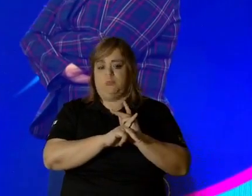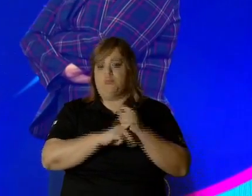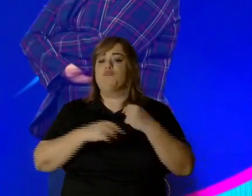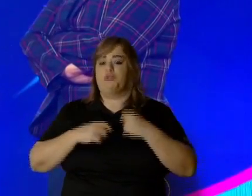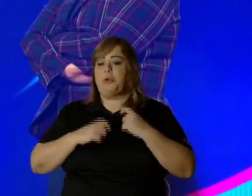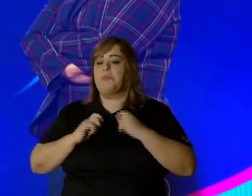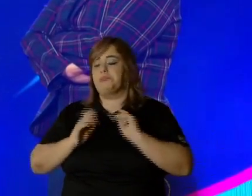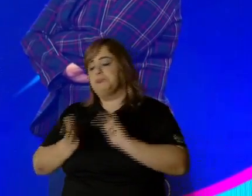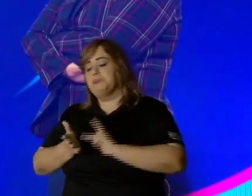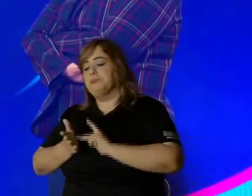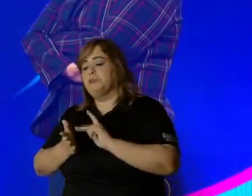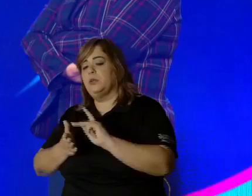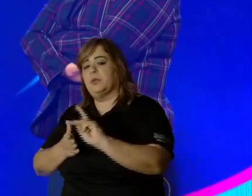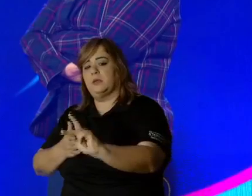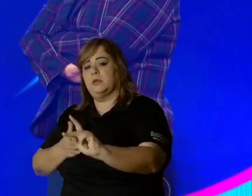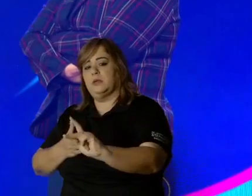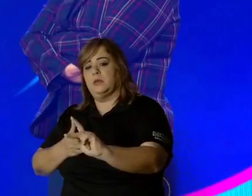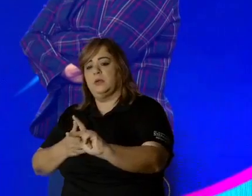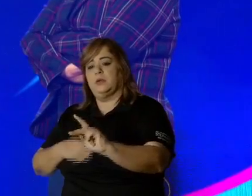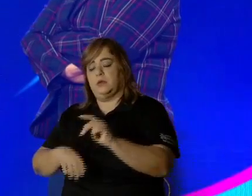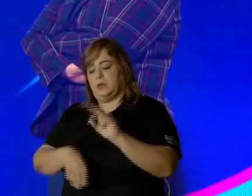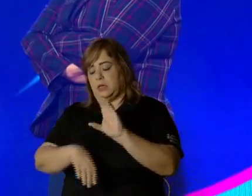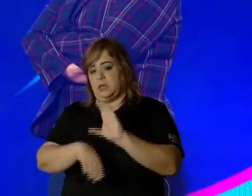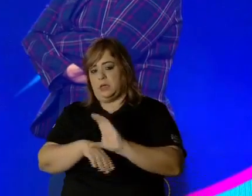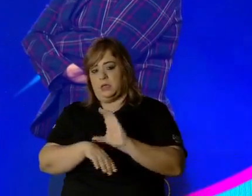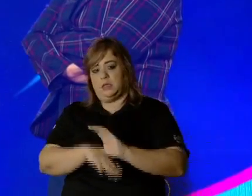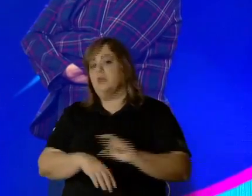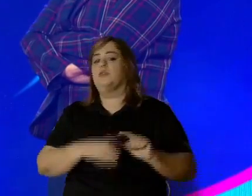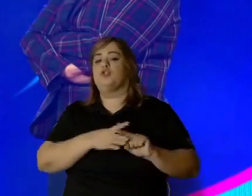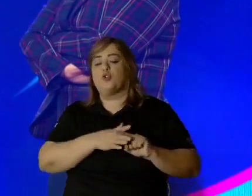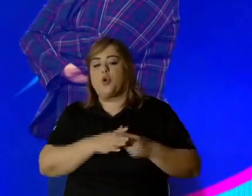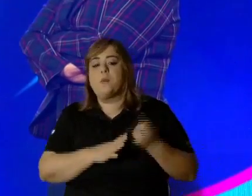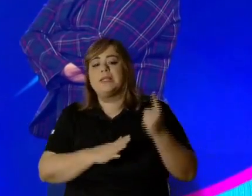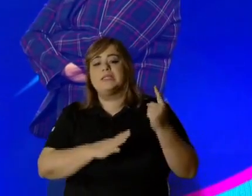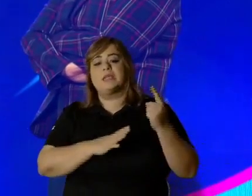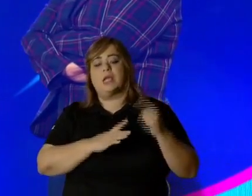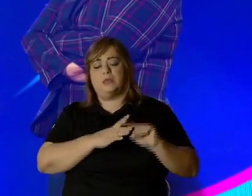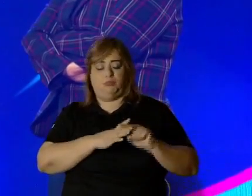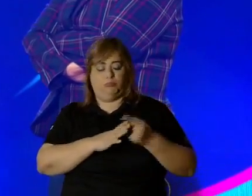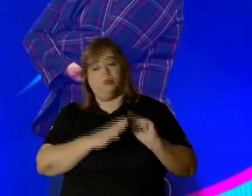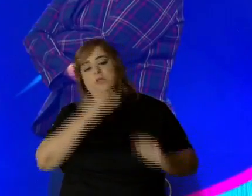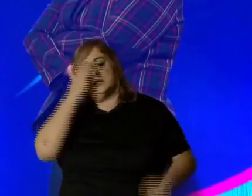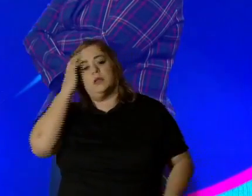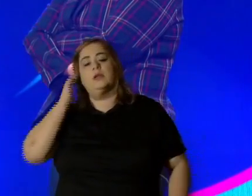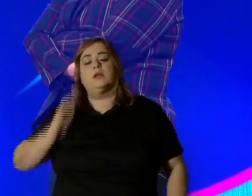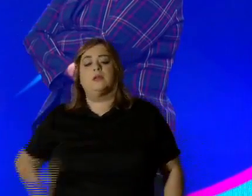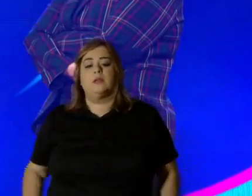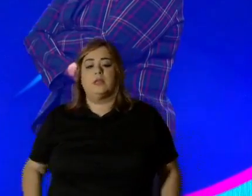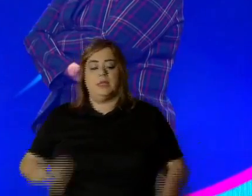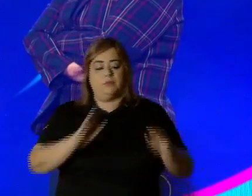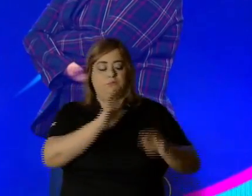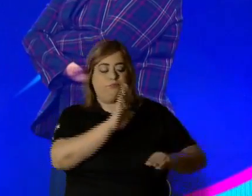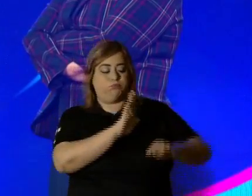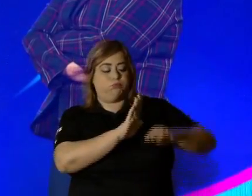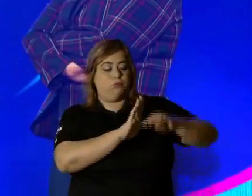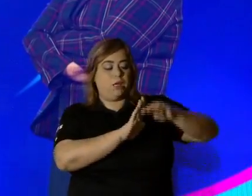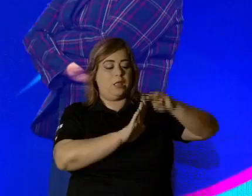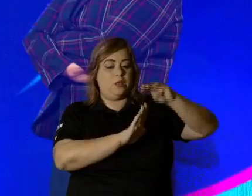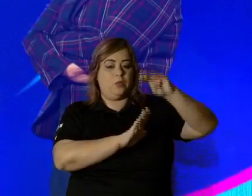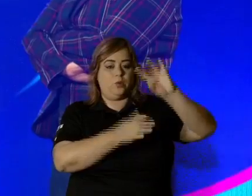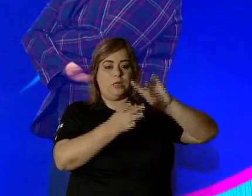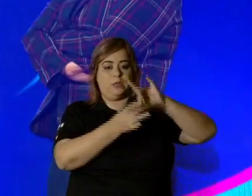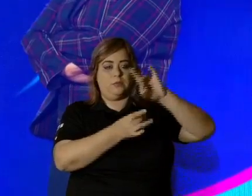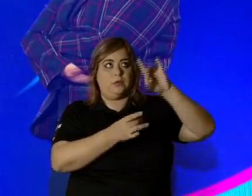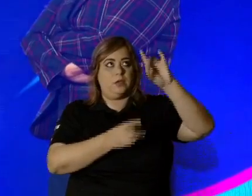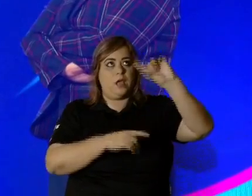y cuando el primer cheque va a ser para la iglesia. Así fue que empecé yo aquí en ese crecimiento espiritual de lo que es la